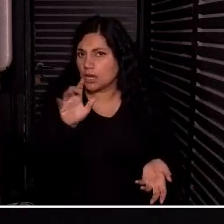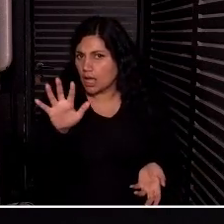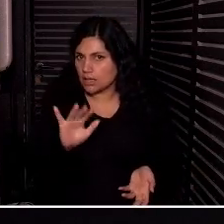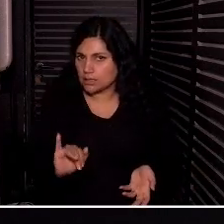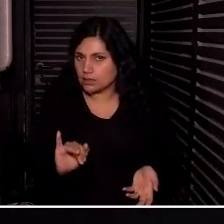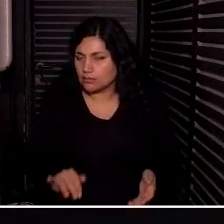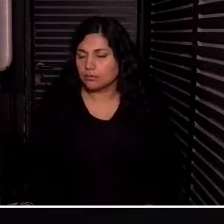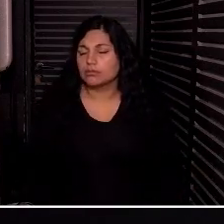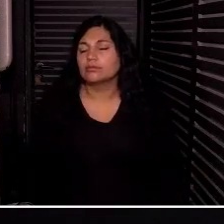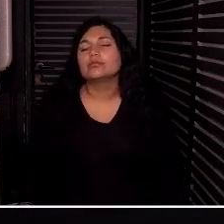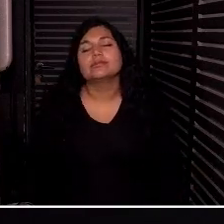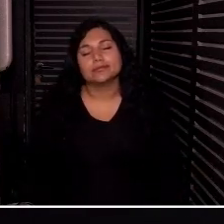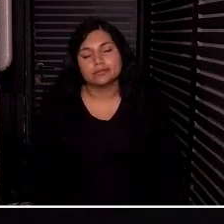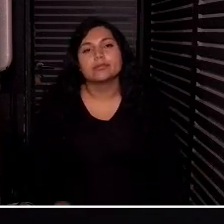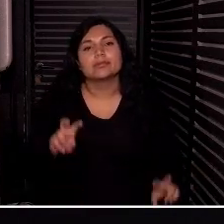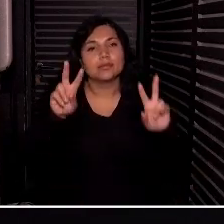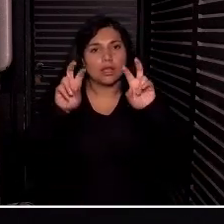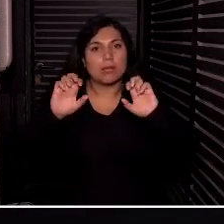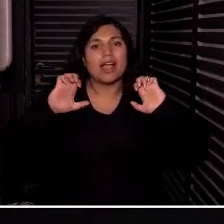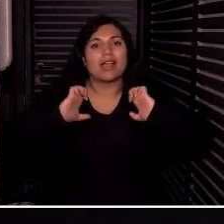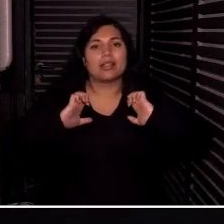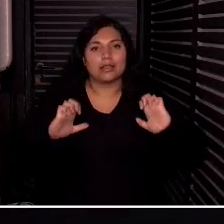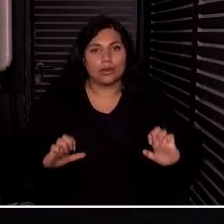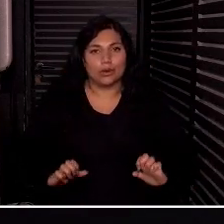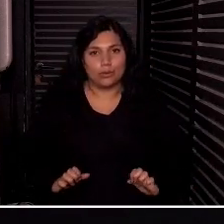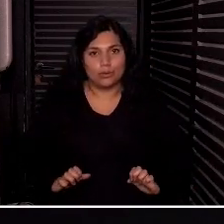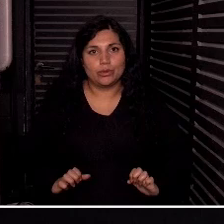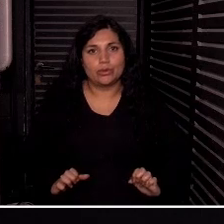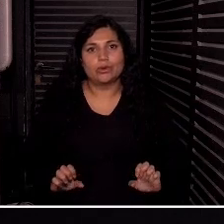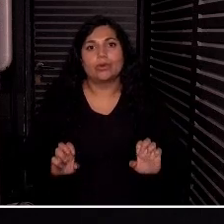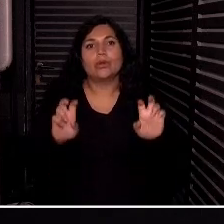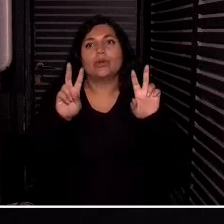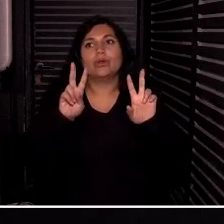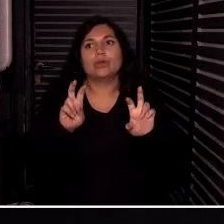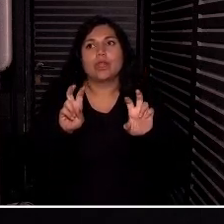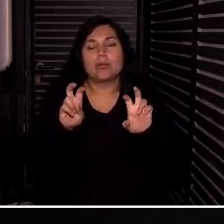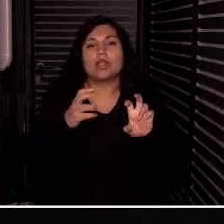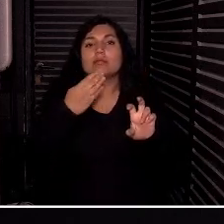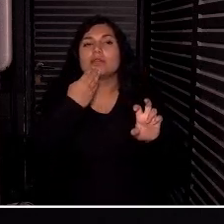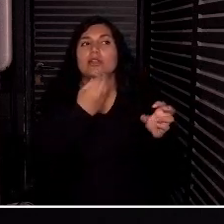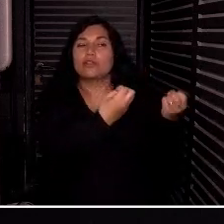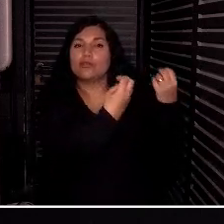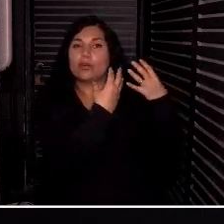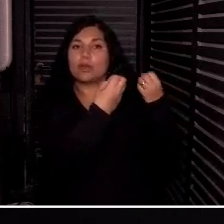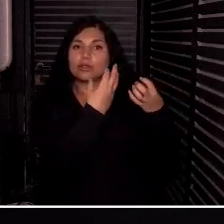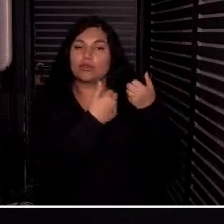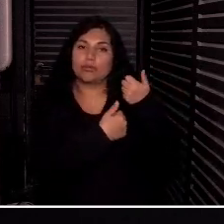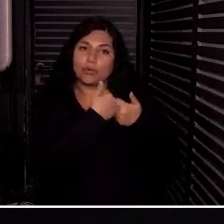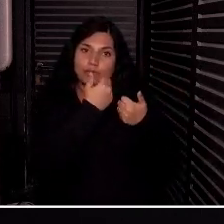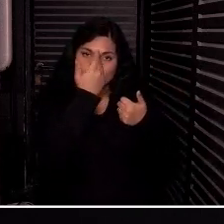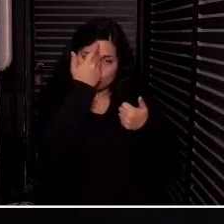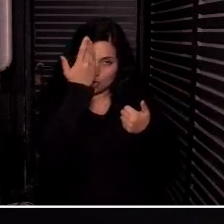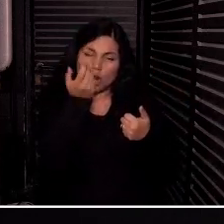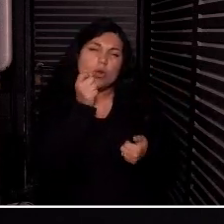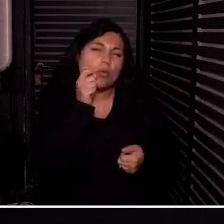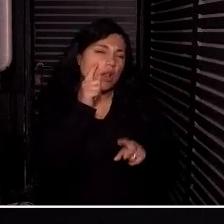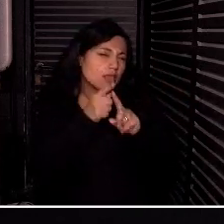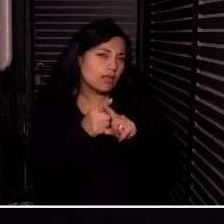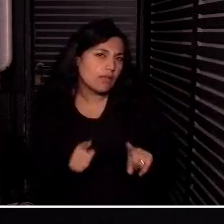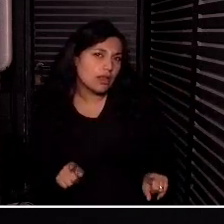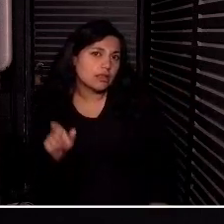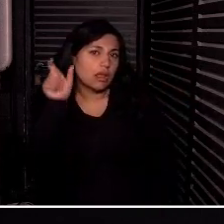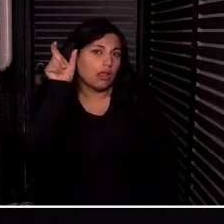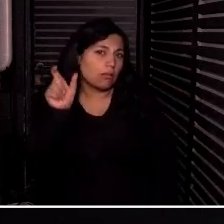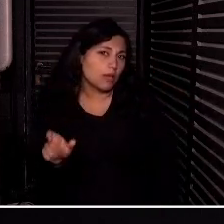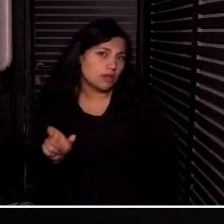precisamente con el tema ético y con el tema formación profesional Cuál cuál es la diferencia entre alguien que